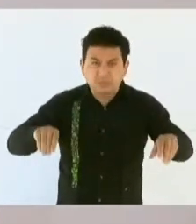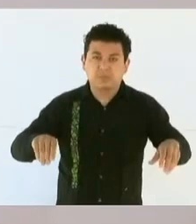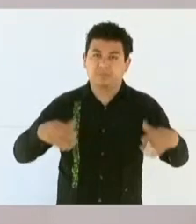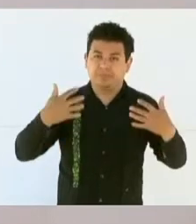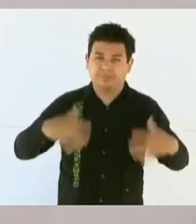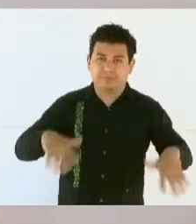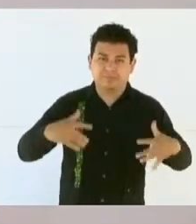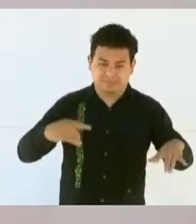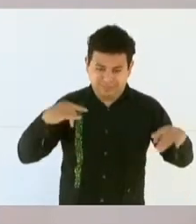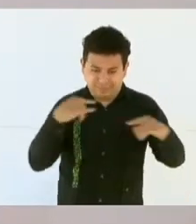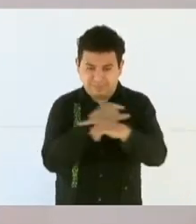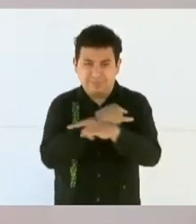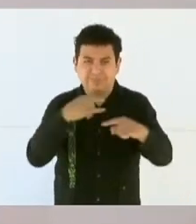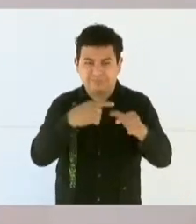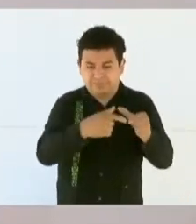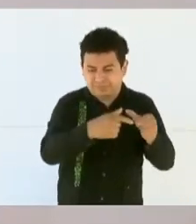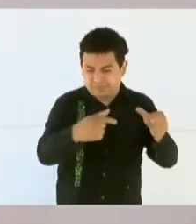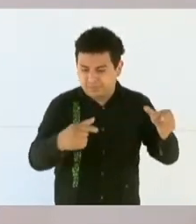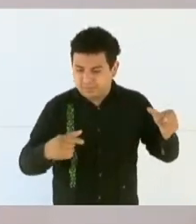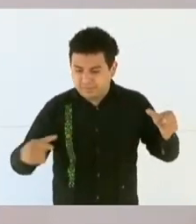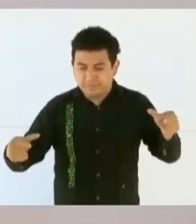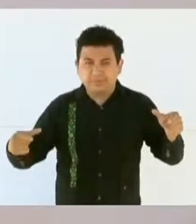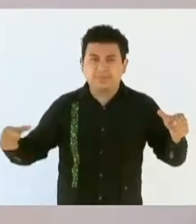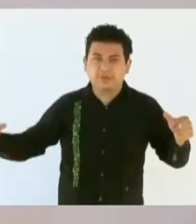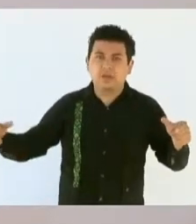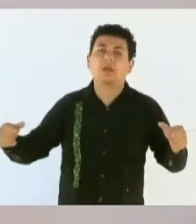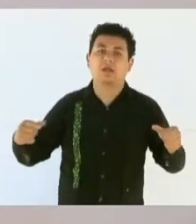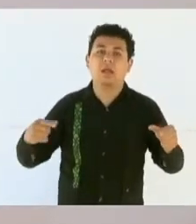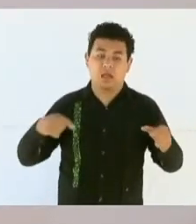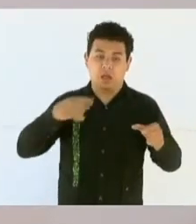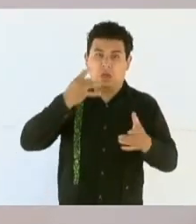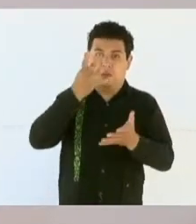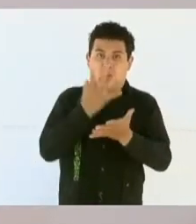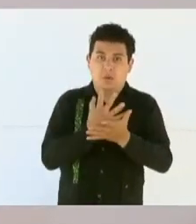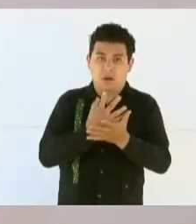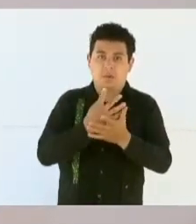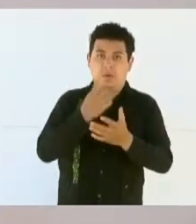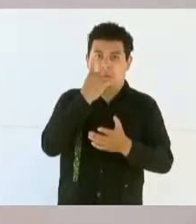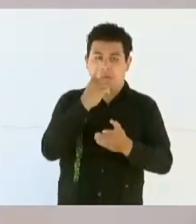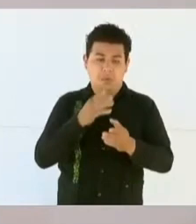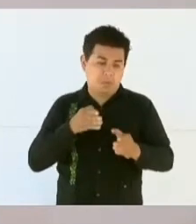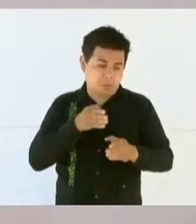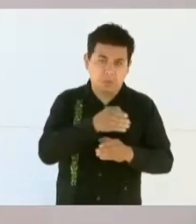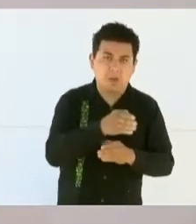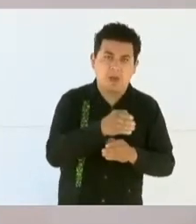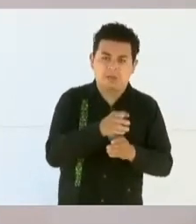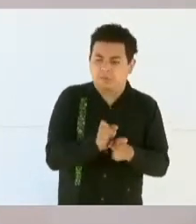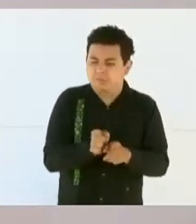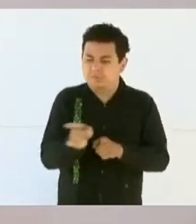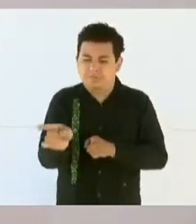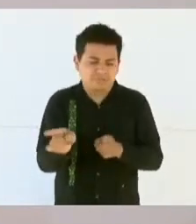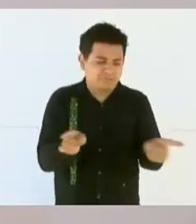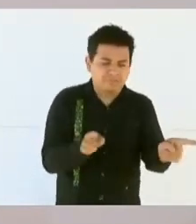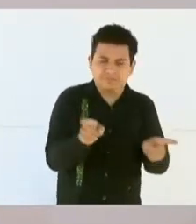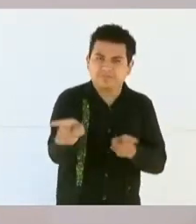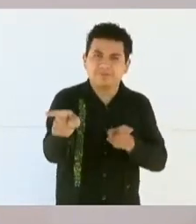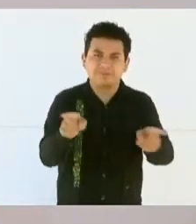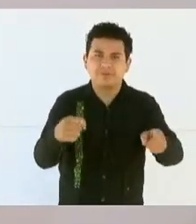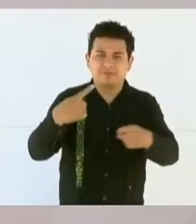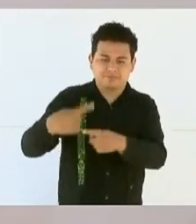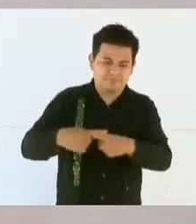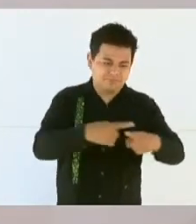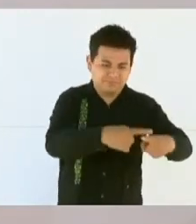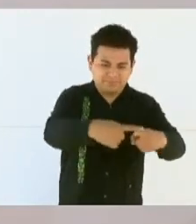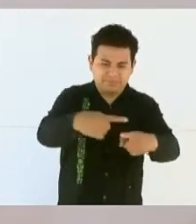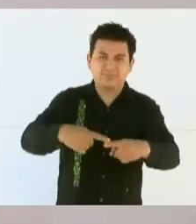la carretera benefició a distintas comunidades, principalmente Santa Ana, Santa